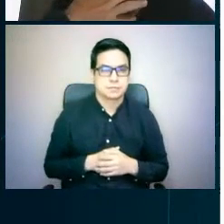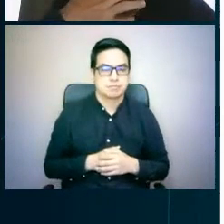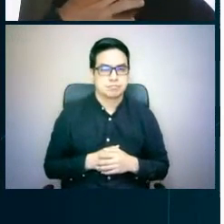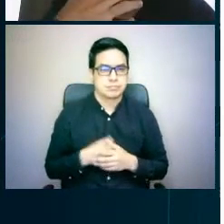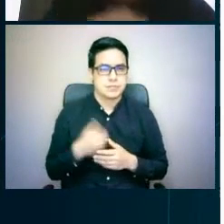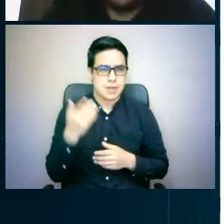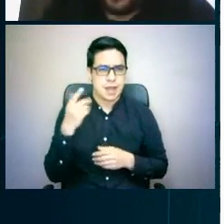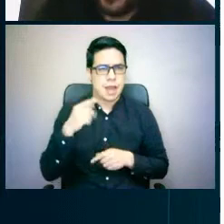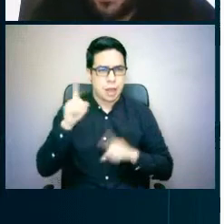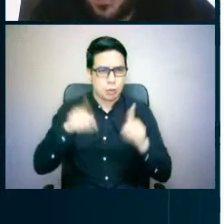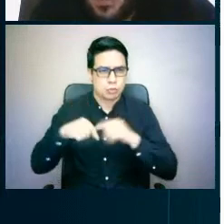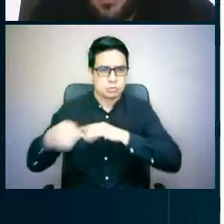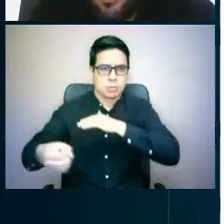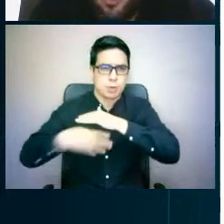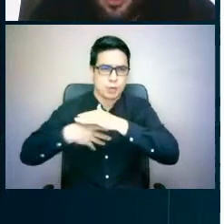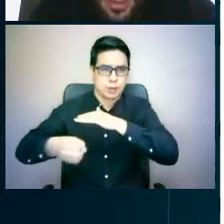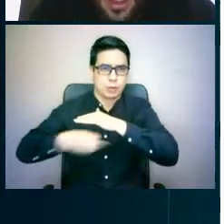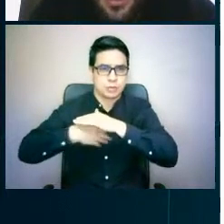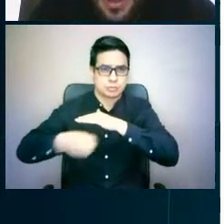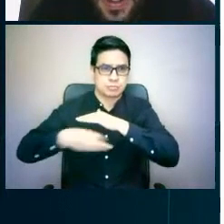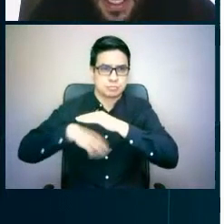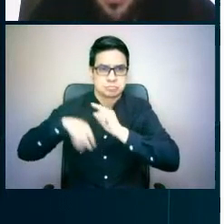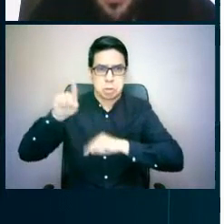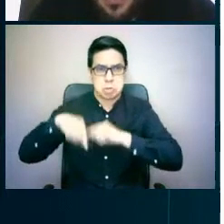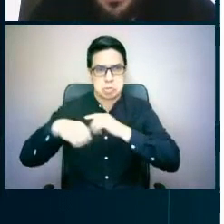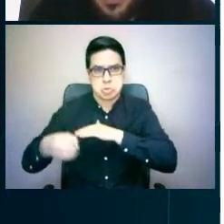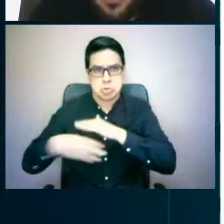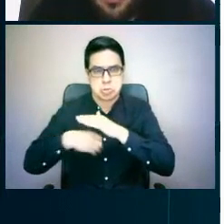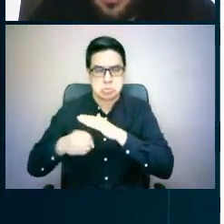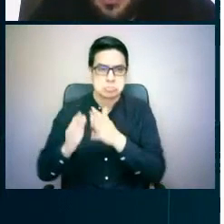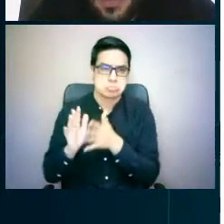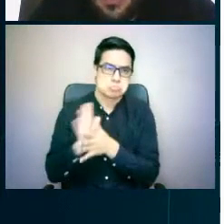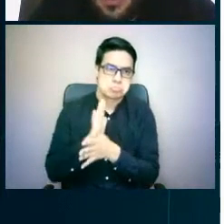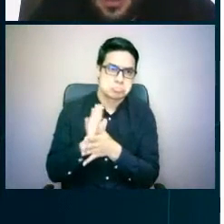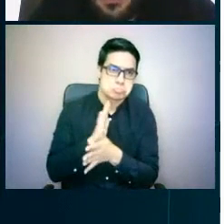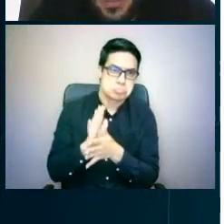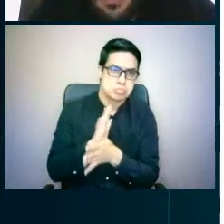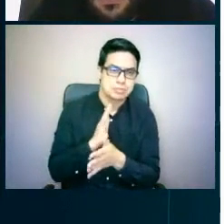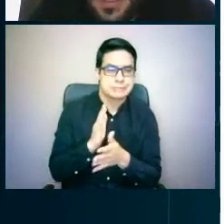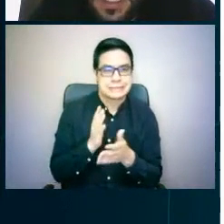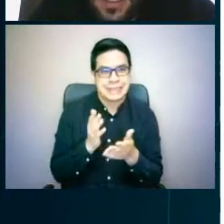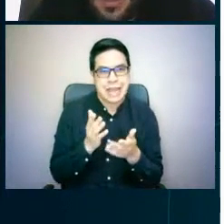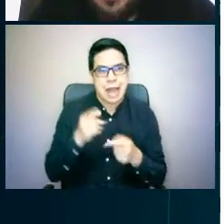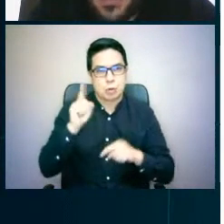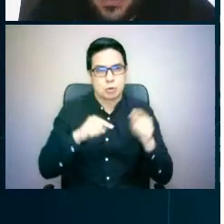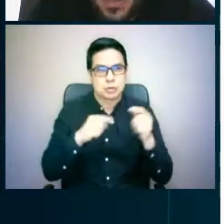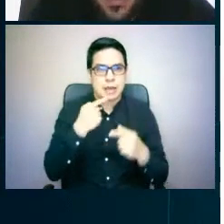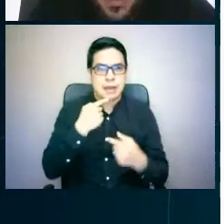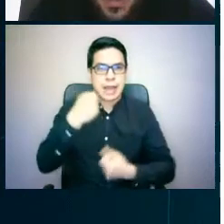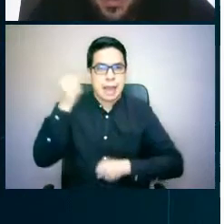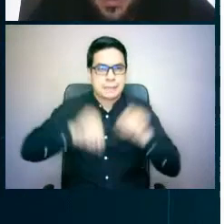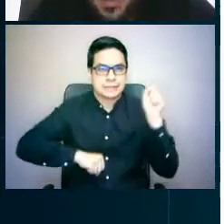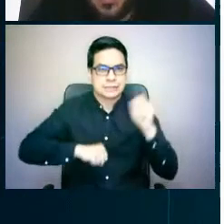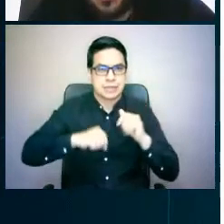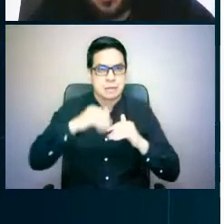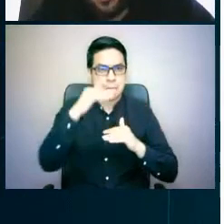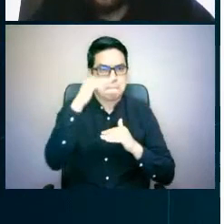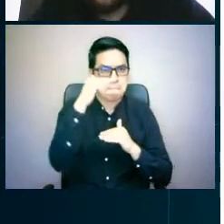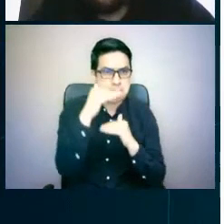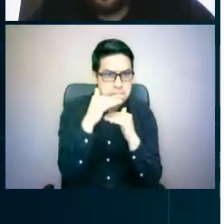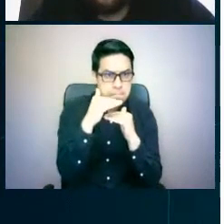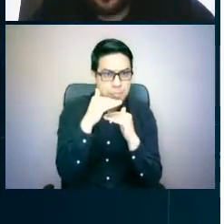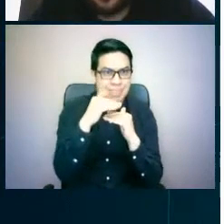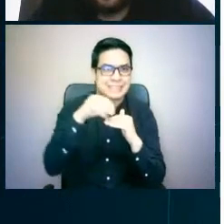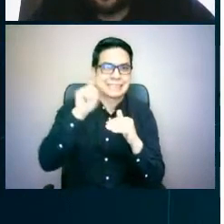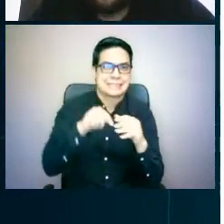anteriormente indican que hay un aumento en sus dimensiones para compensar la capacidad dieléctrica,